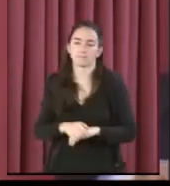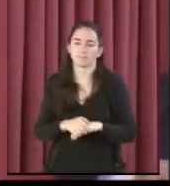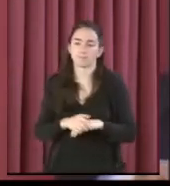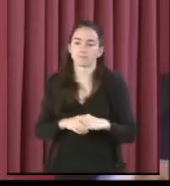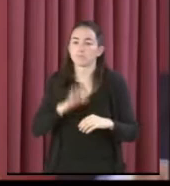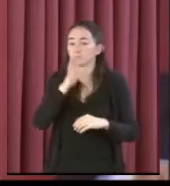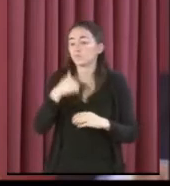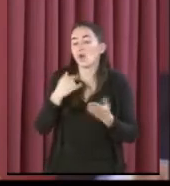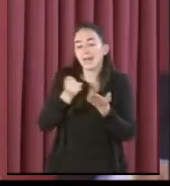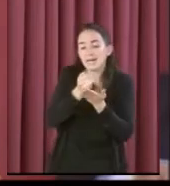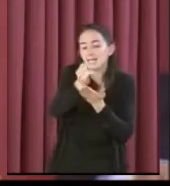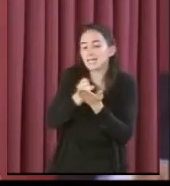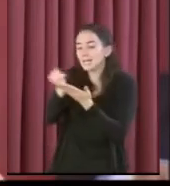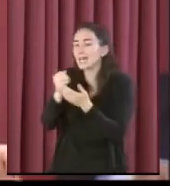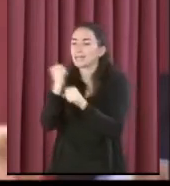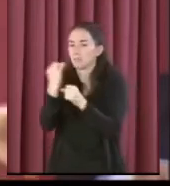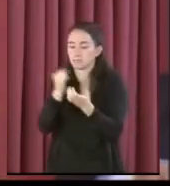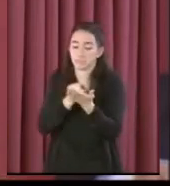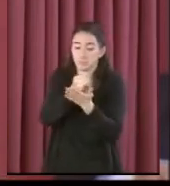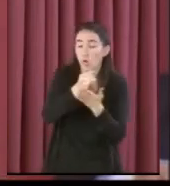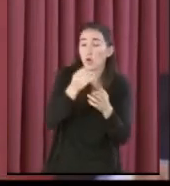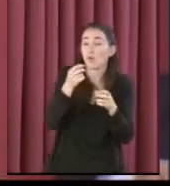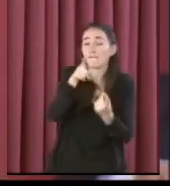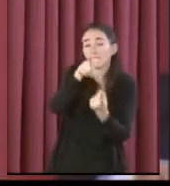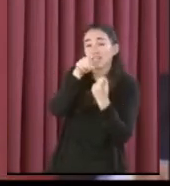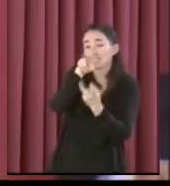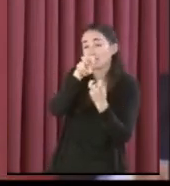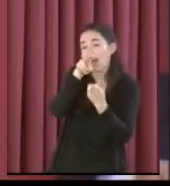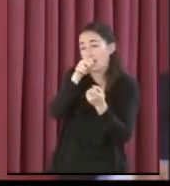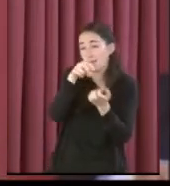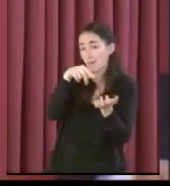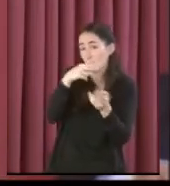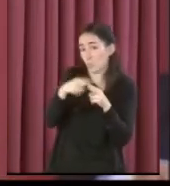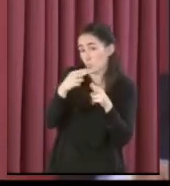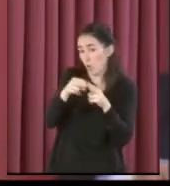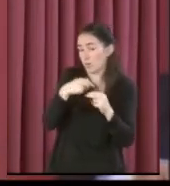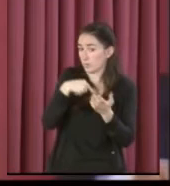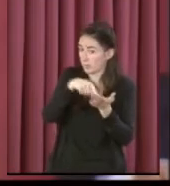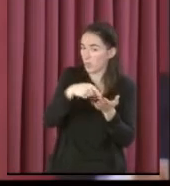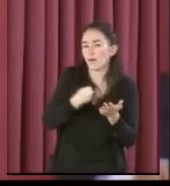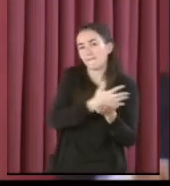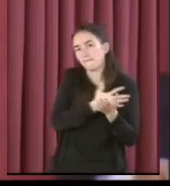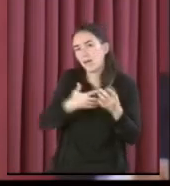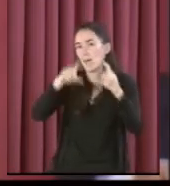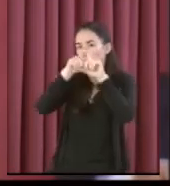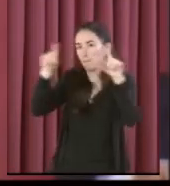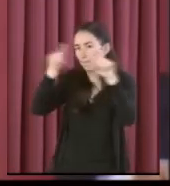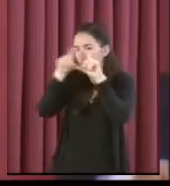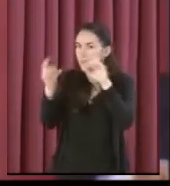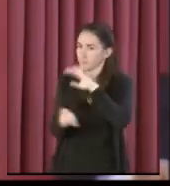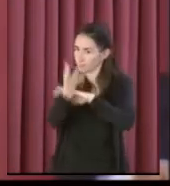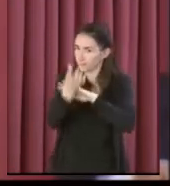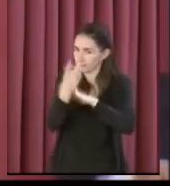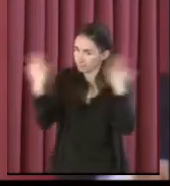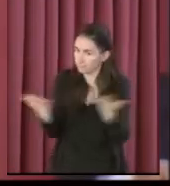trabajando? Primero, una política fiscal como herramienta para promover actividad económica y crear empleo mediante la bajada de